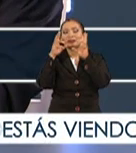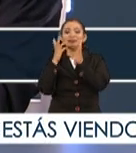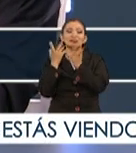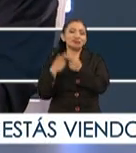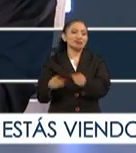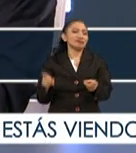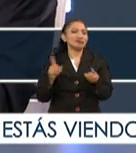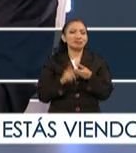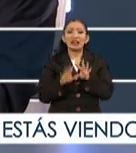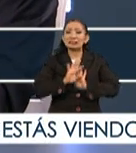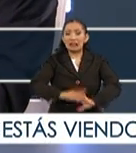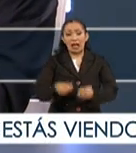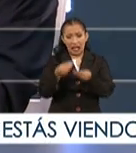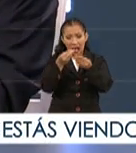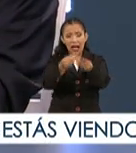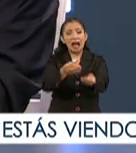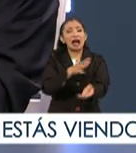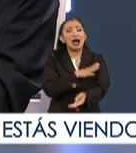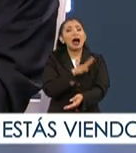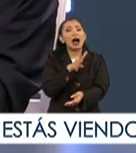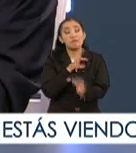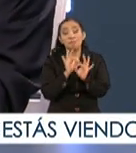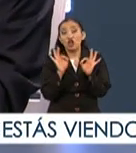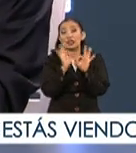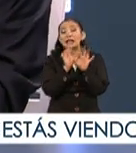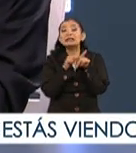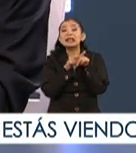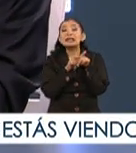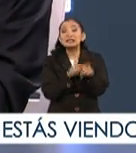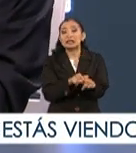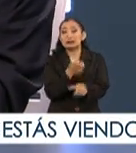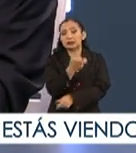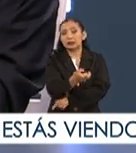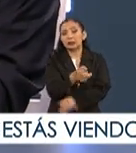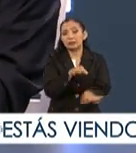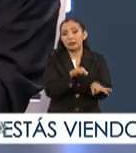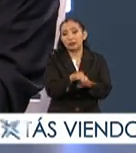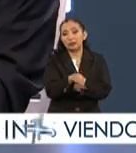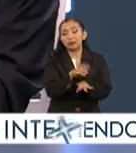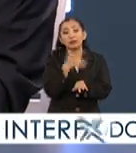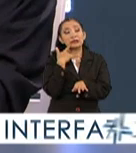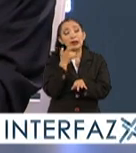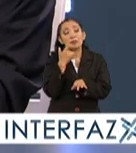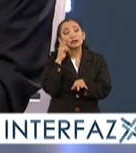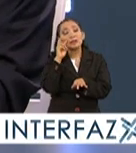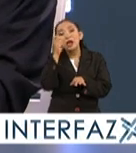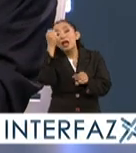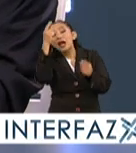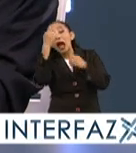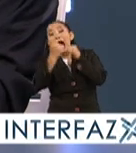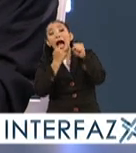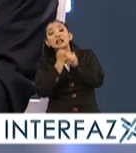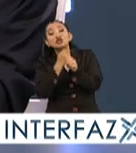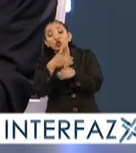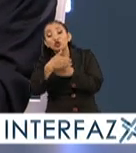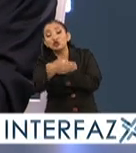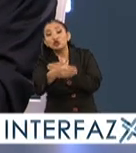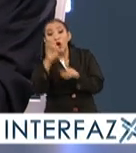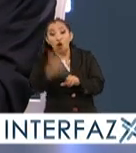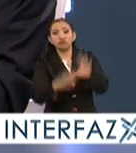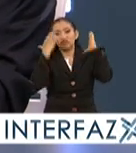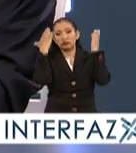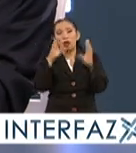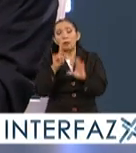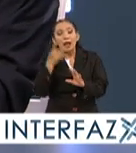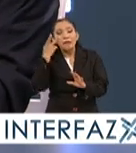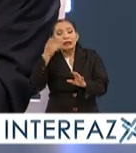materiales educativos, ya están a la disposición. Lo que es importante es continuar, porque el esfuerzo se verá en algunos años, pero lo importante es mantener